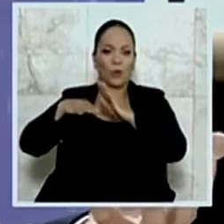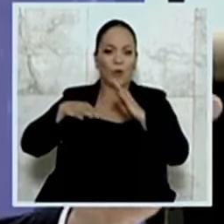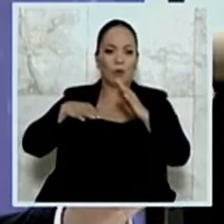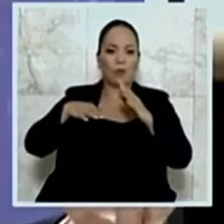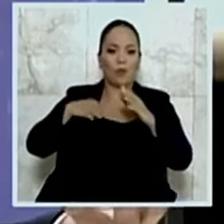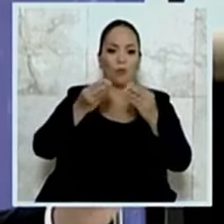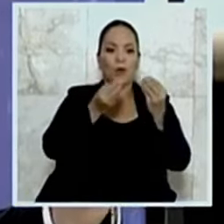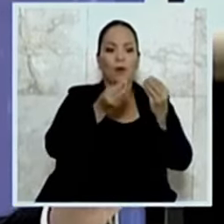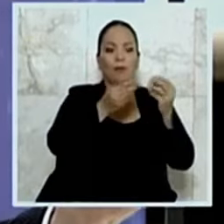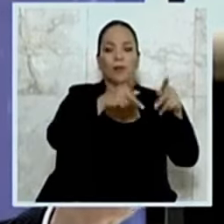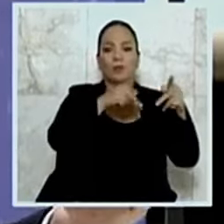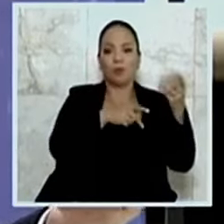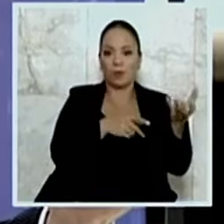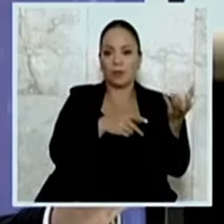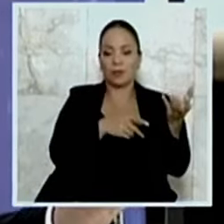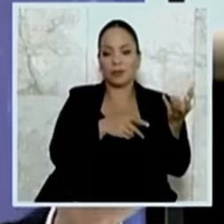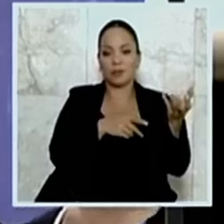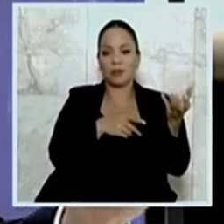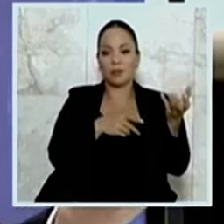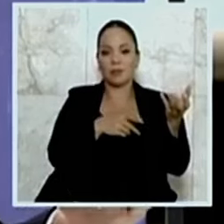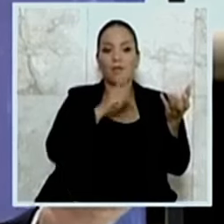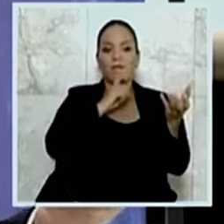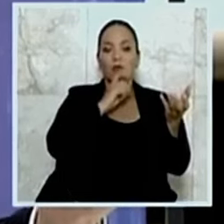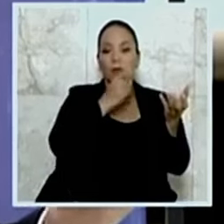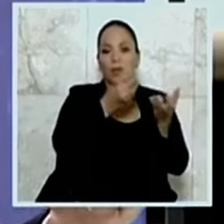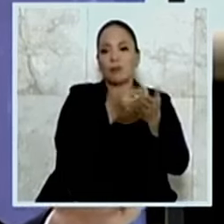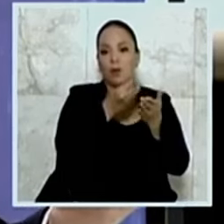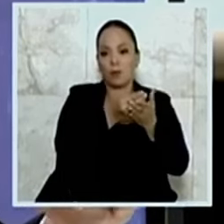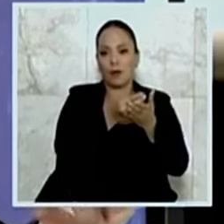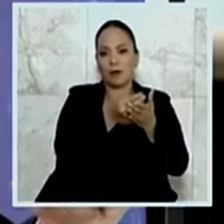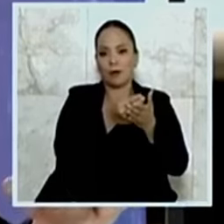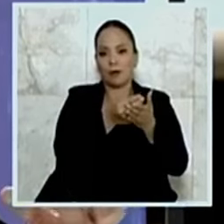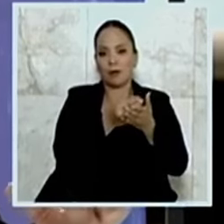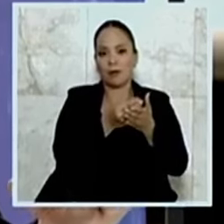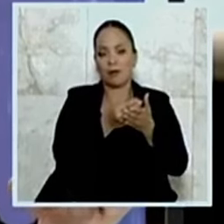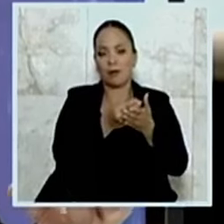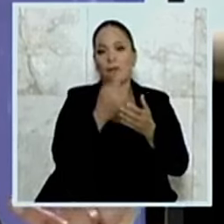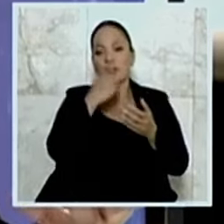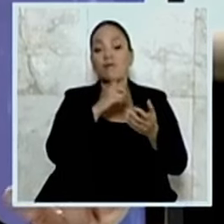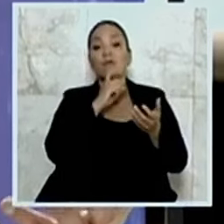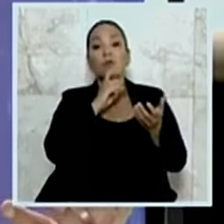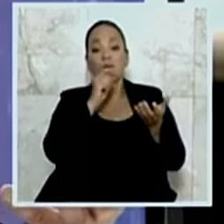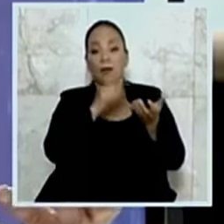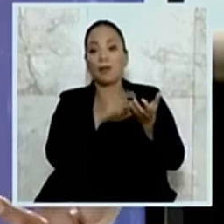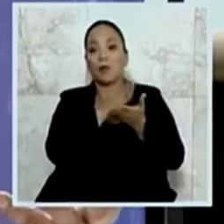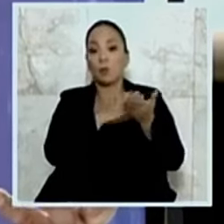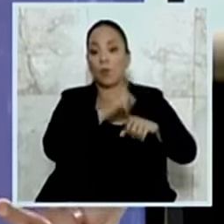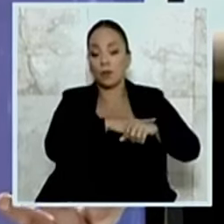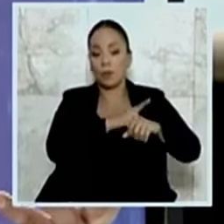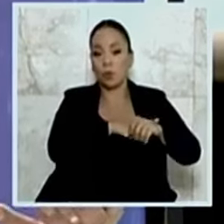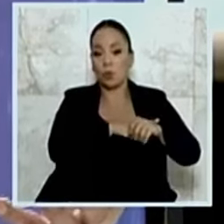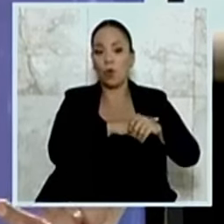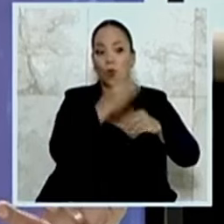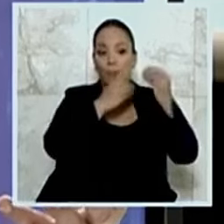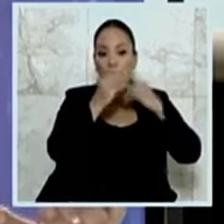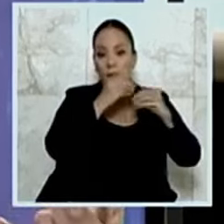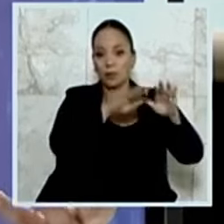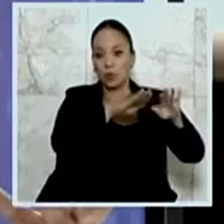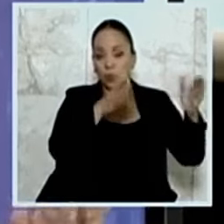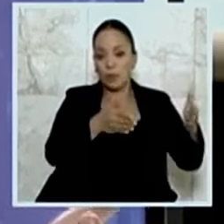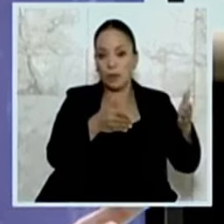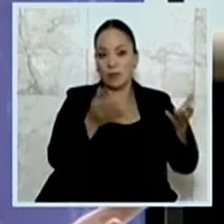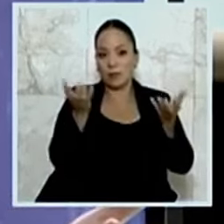casa. Entonces, decir que la inflación no ha bajado porque hay un número excesivo de